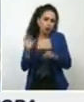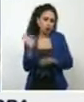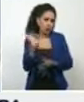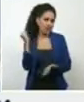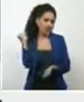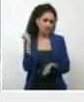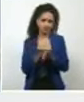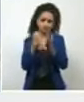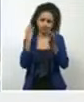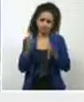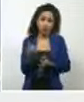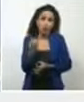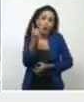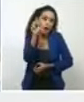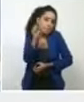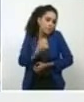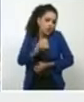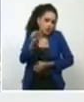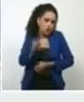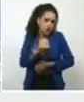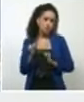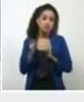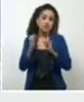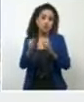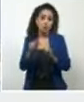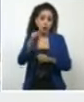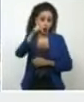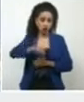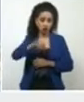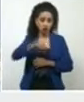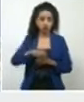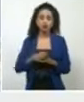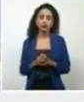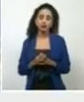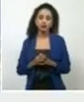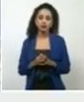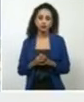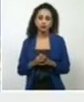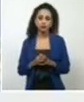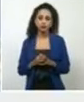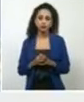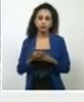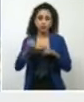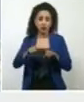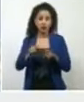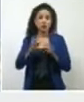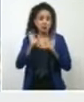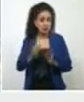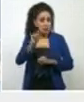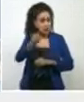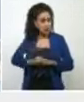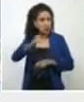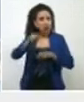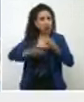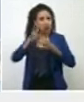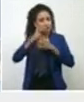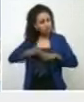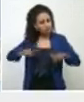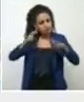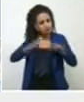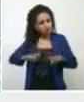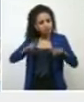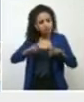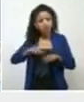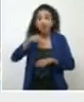es un caso que se informó aquí, y de todas formas los mismos que realizan este estudio plantean